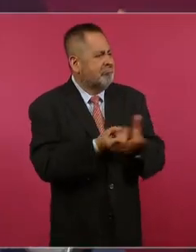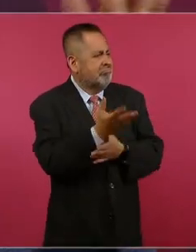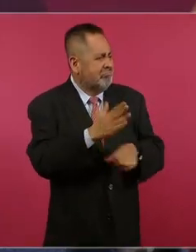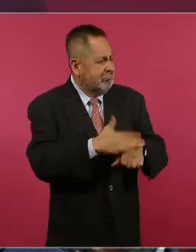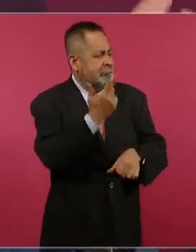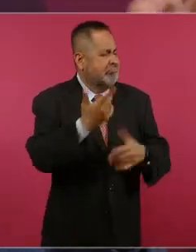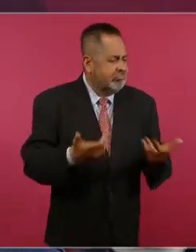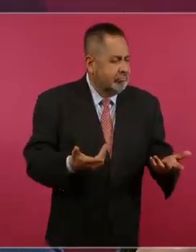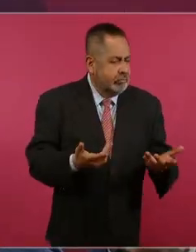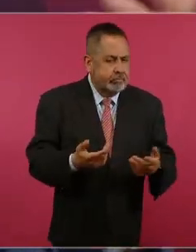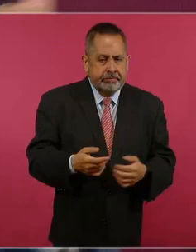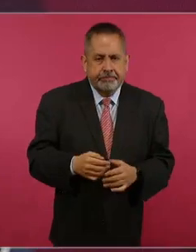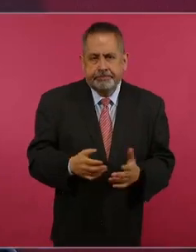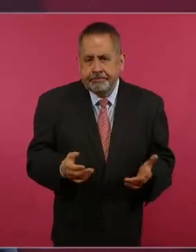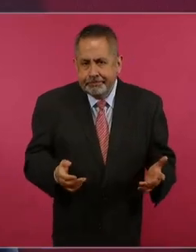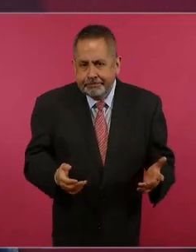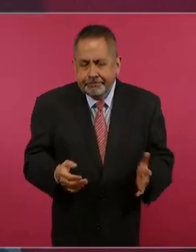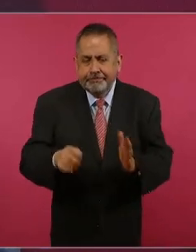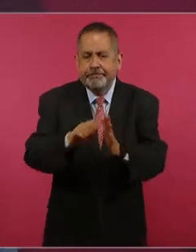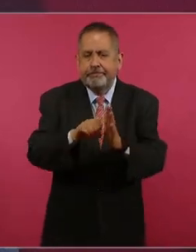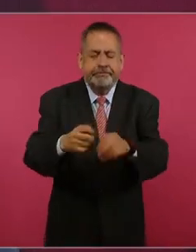¿Qué pasó ayer?